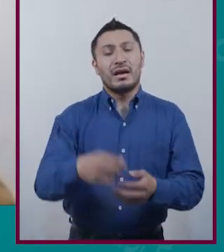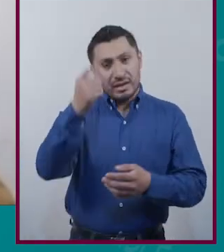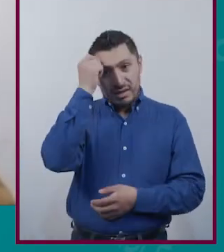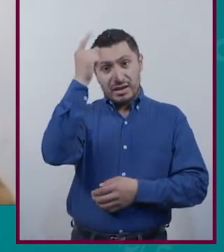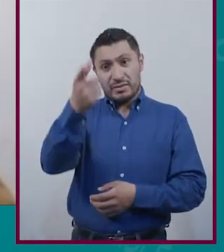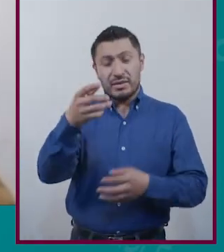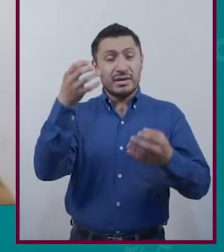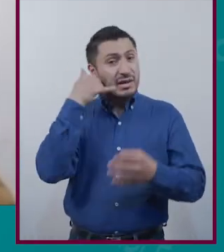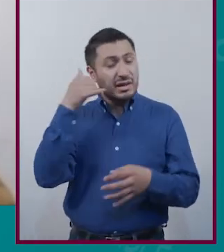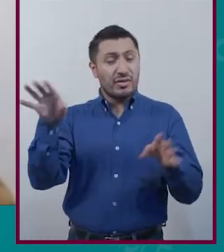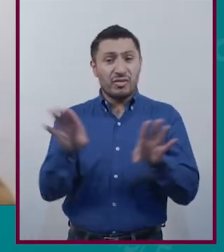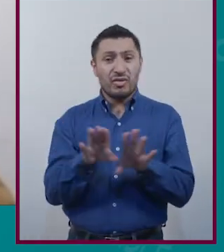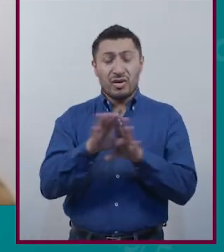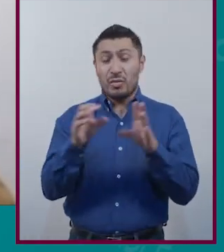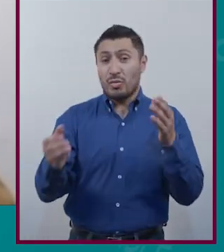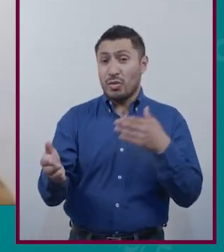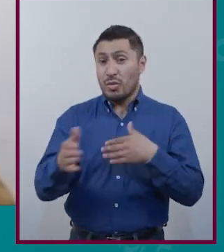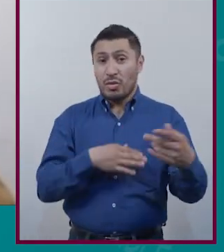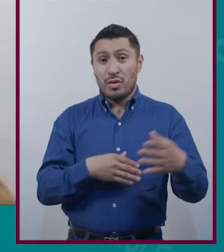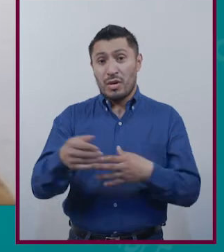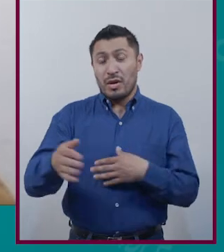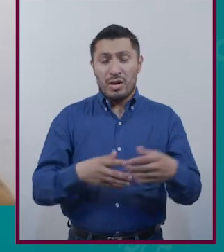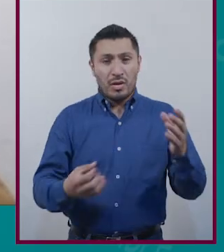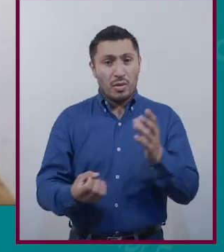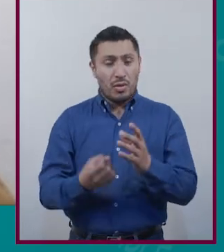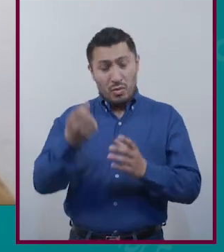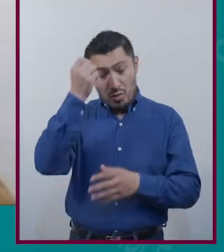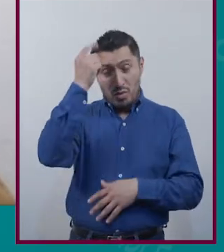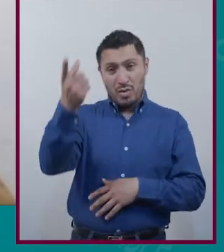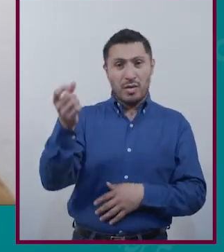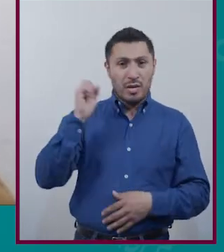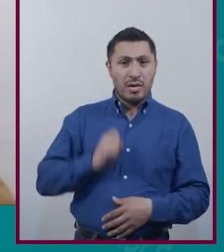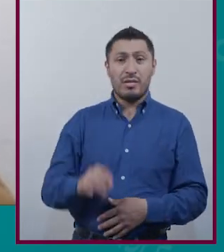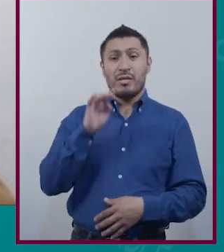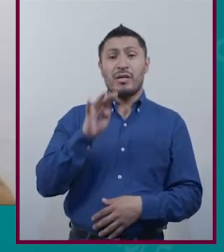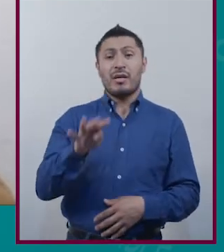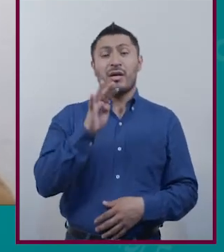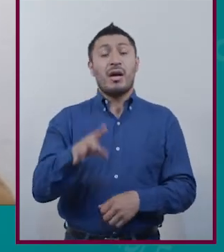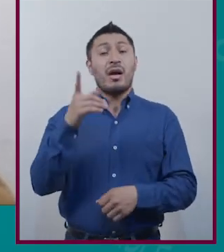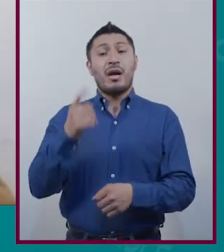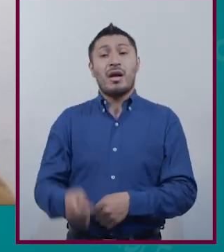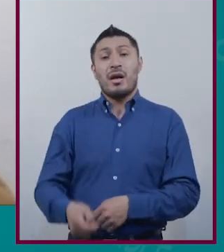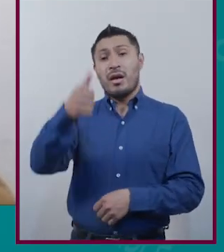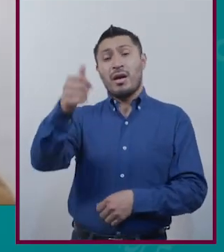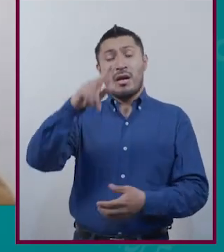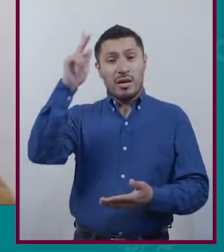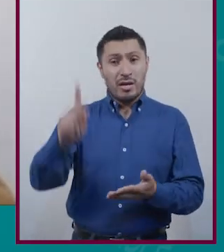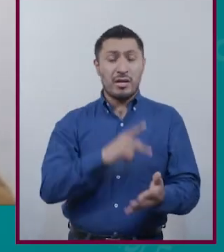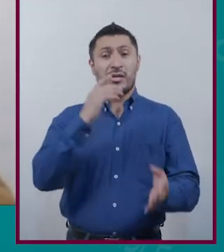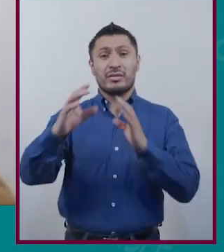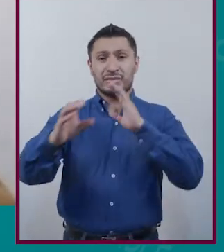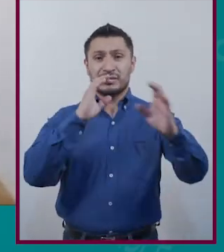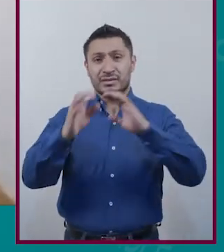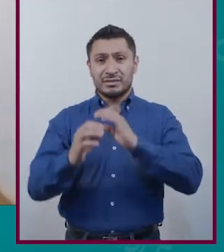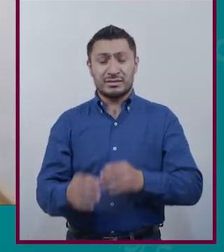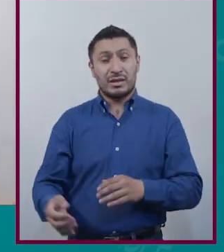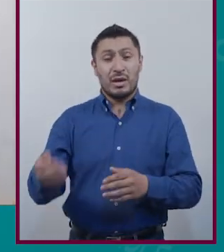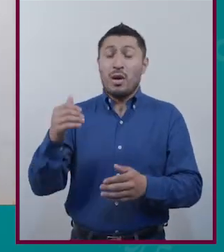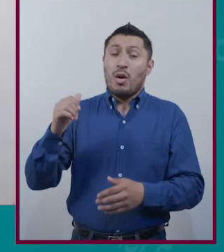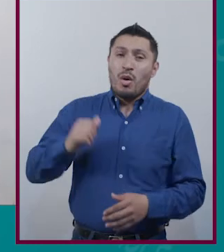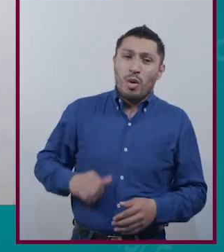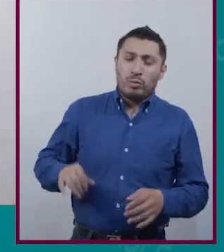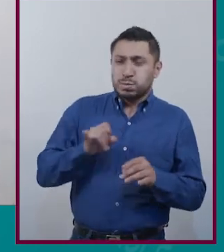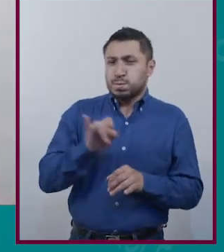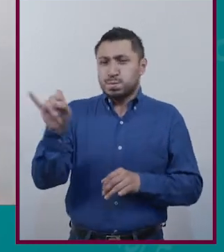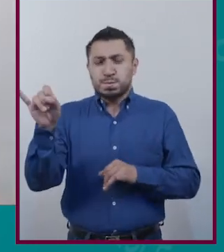teléfono como una innovación del siglo XIX que permitió por primera vez la comunicación remota,